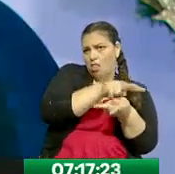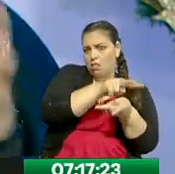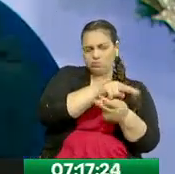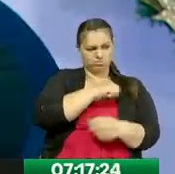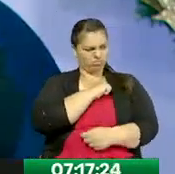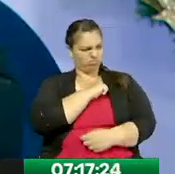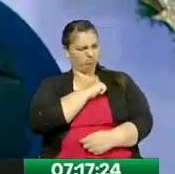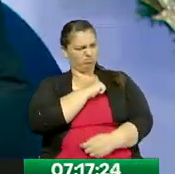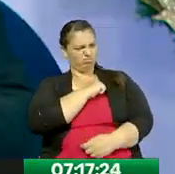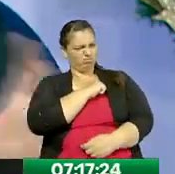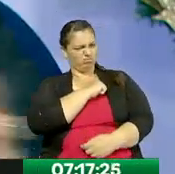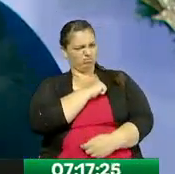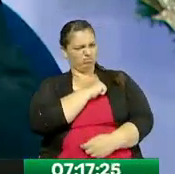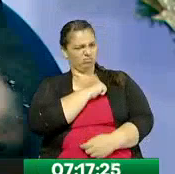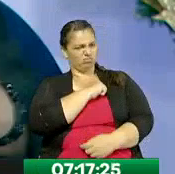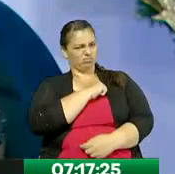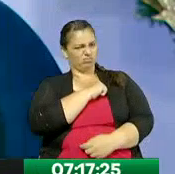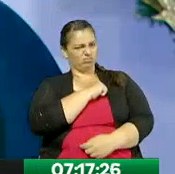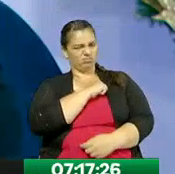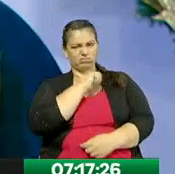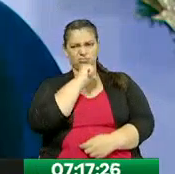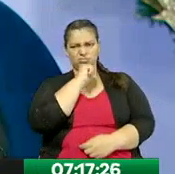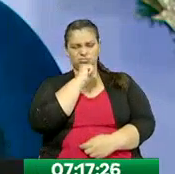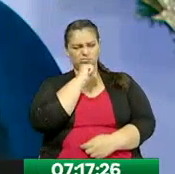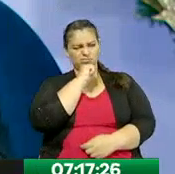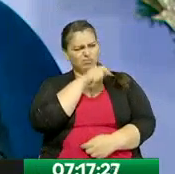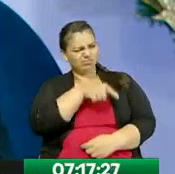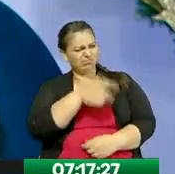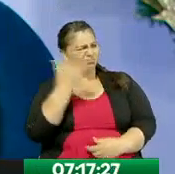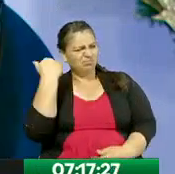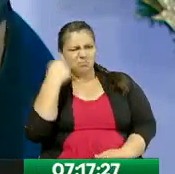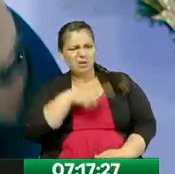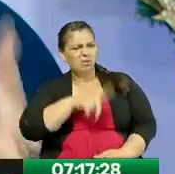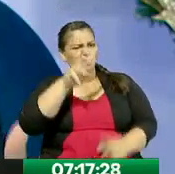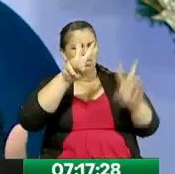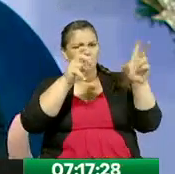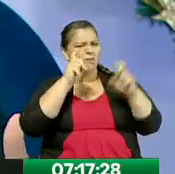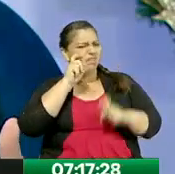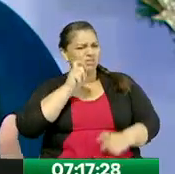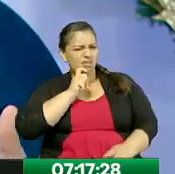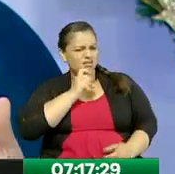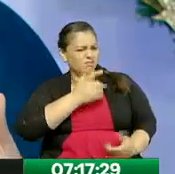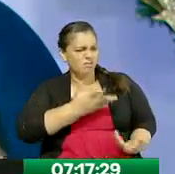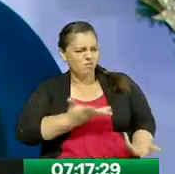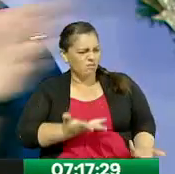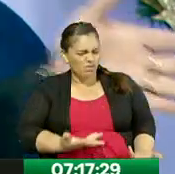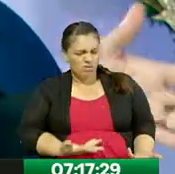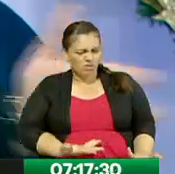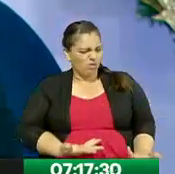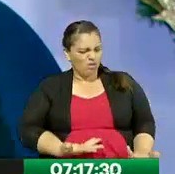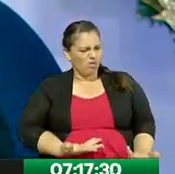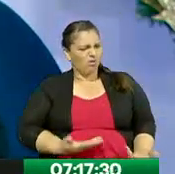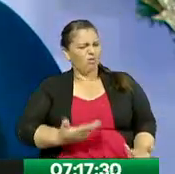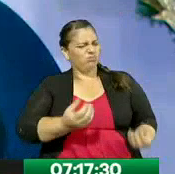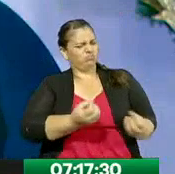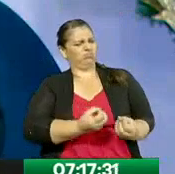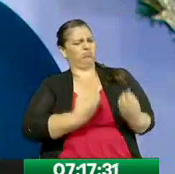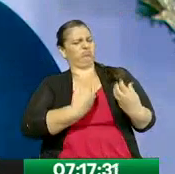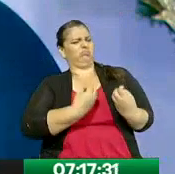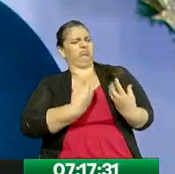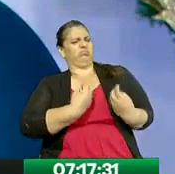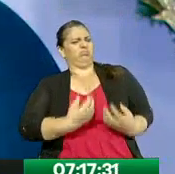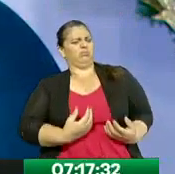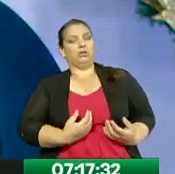empieza a hacer juegos sexuales con sus muñecos o a decir cosas sexuales o a masturbarse compulsivamente, no importa la edad que tenga, o